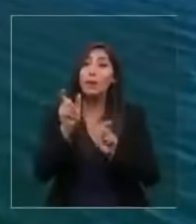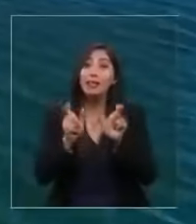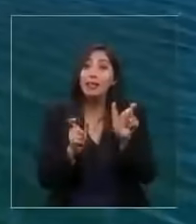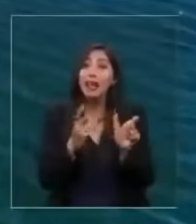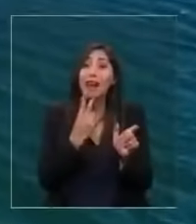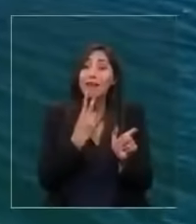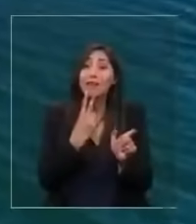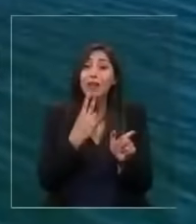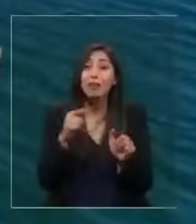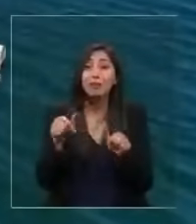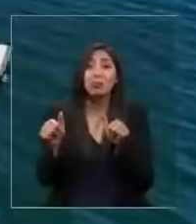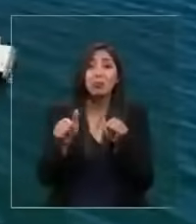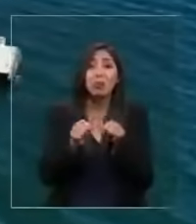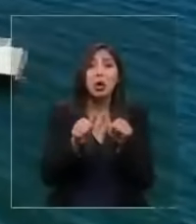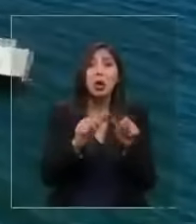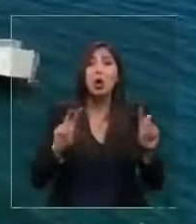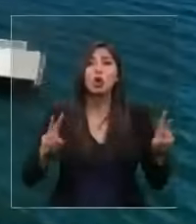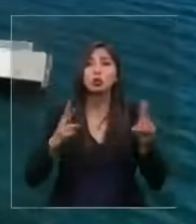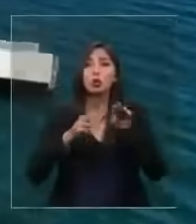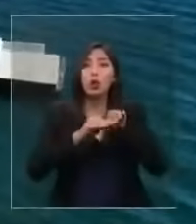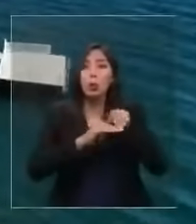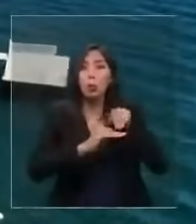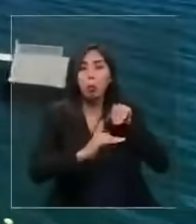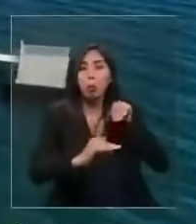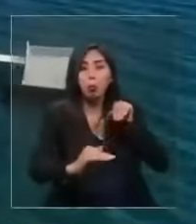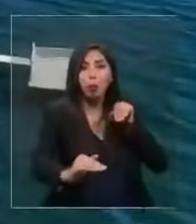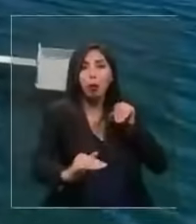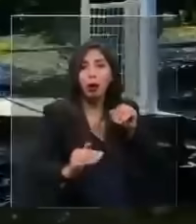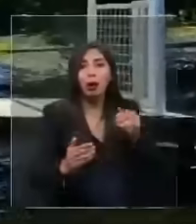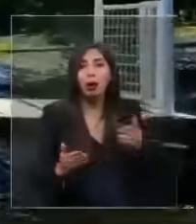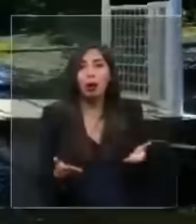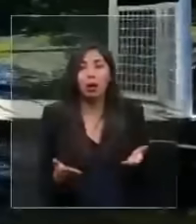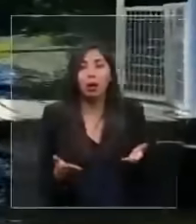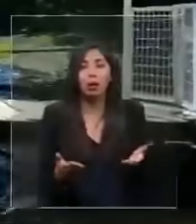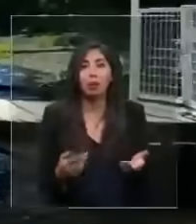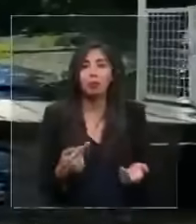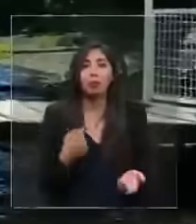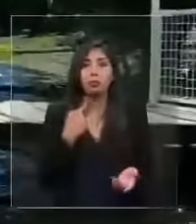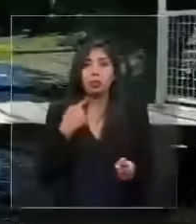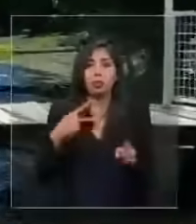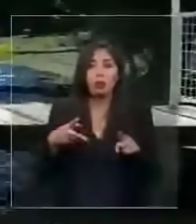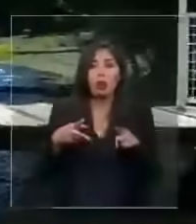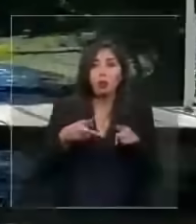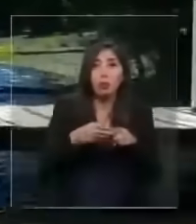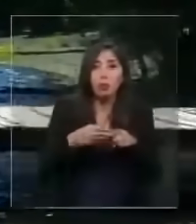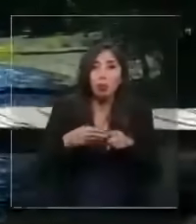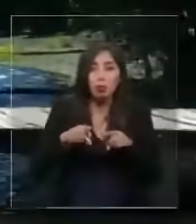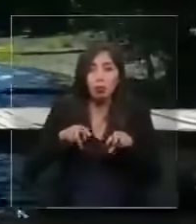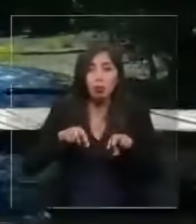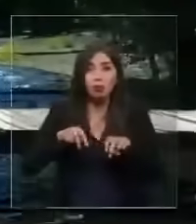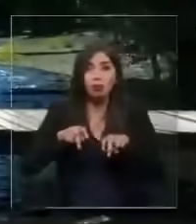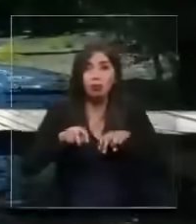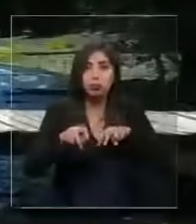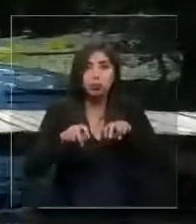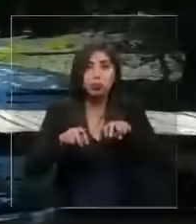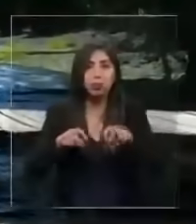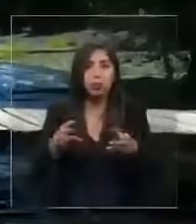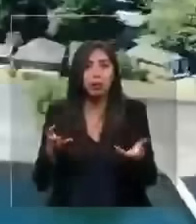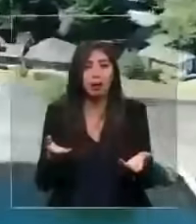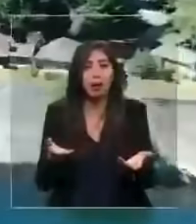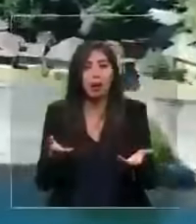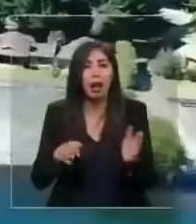que, sin importar nada, han construido muelles y bajadas de lancha, interrumpiendo un libre tránsito por este lugar. La mayoría